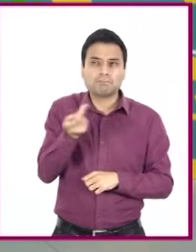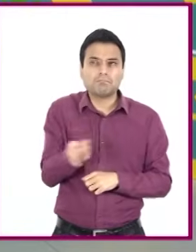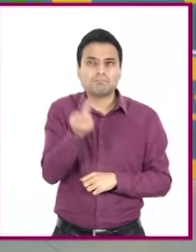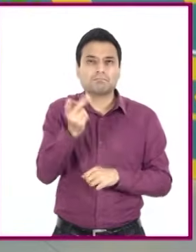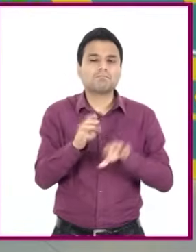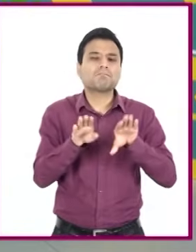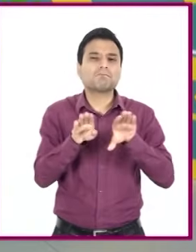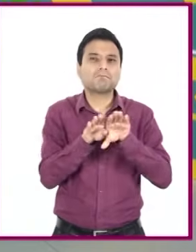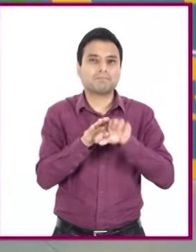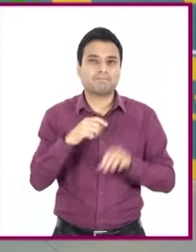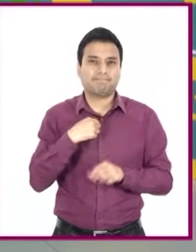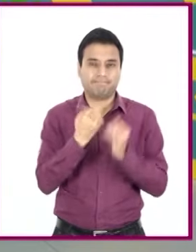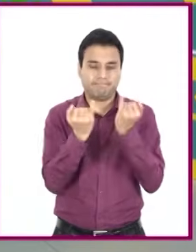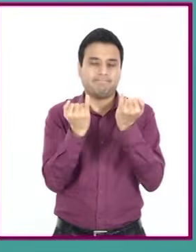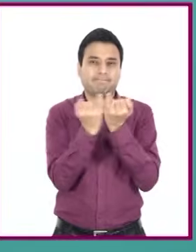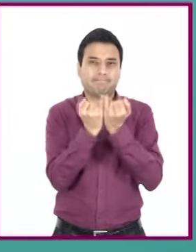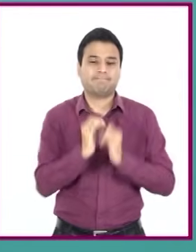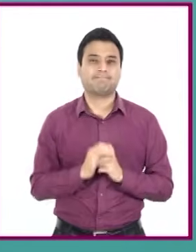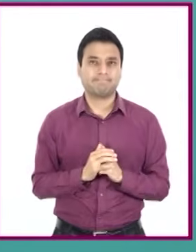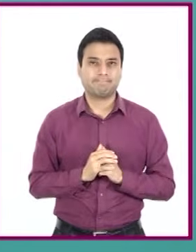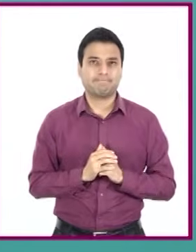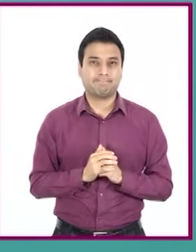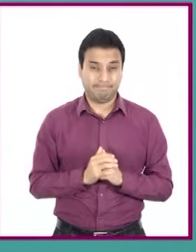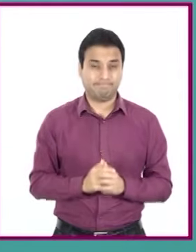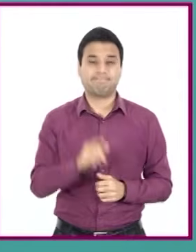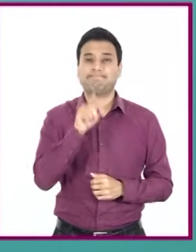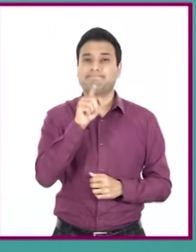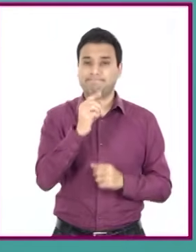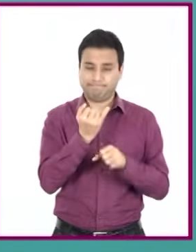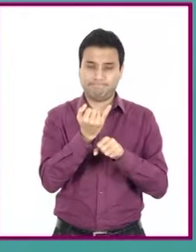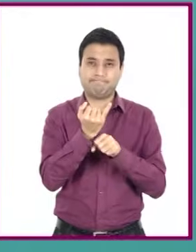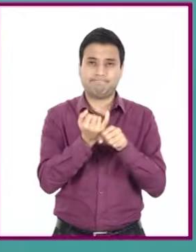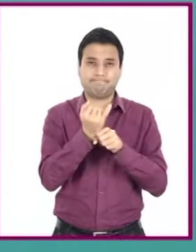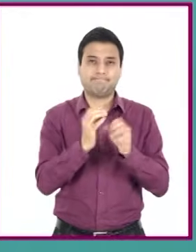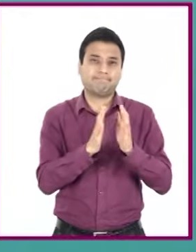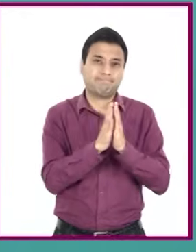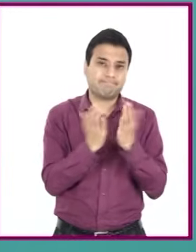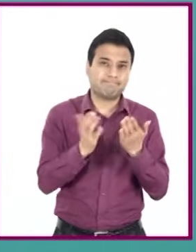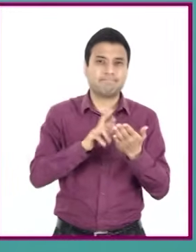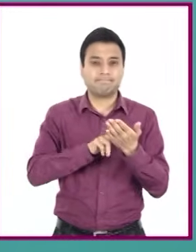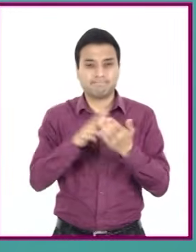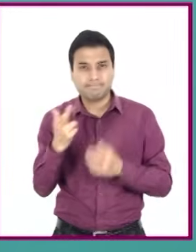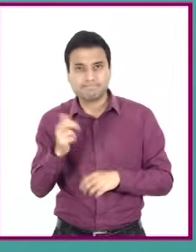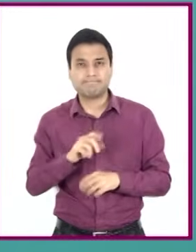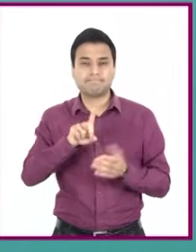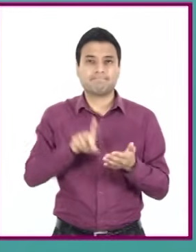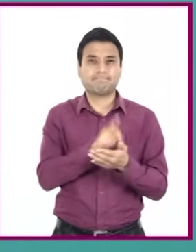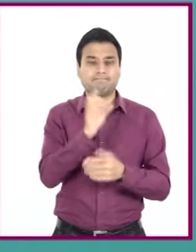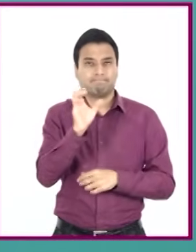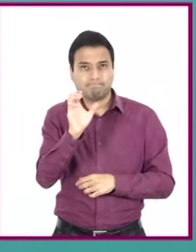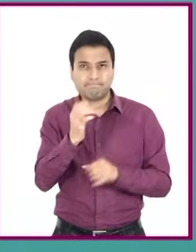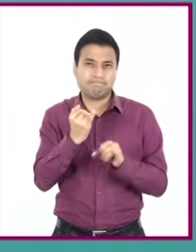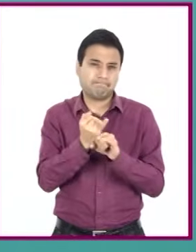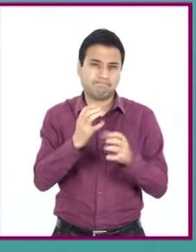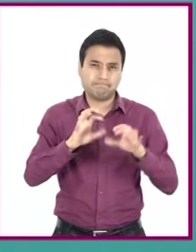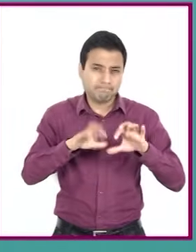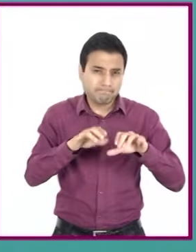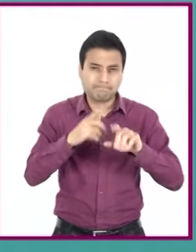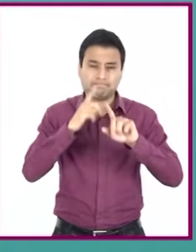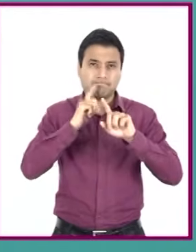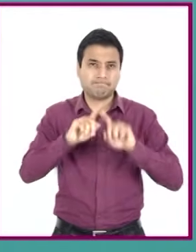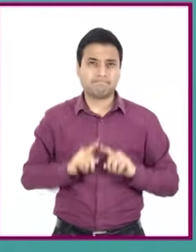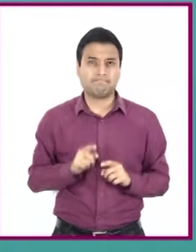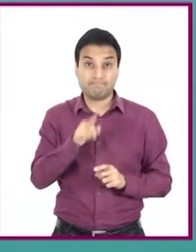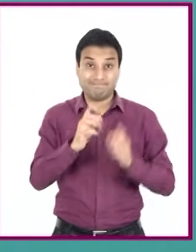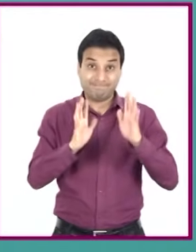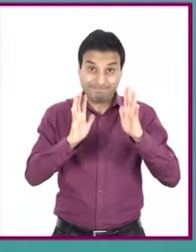yo. Exactamente. Busquen información en libros, revistas, enciclopedias o páginas web. Cuando tengan